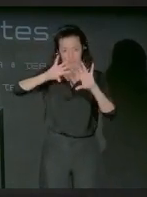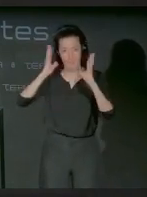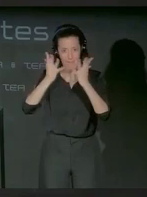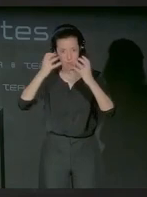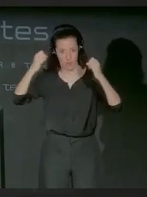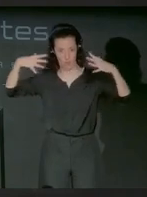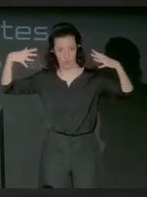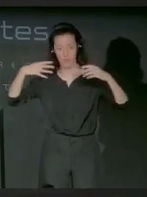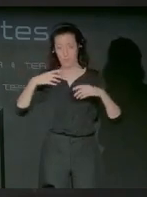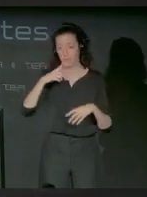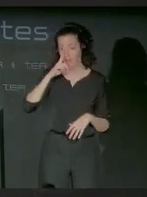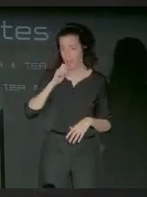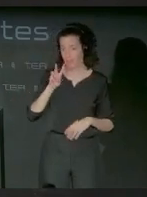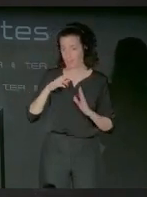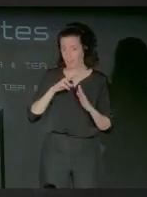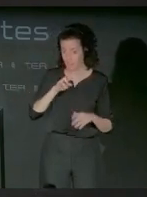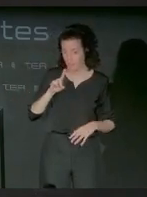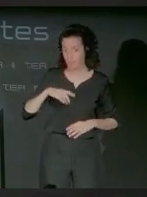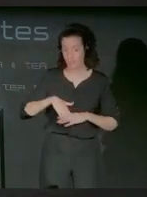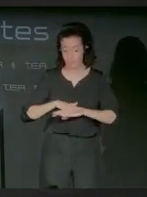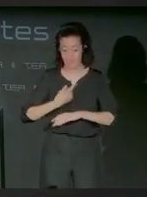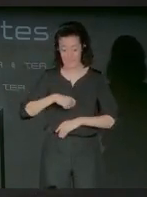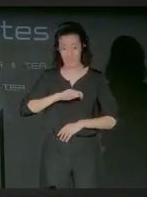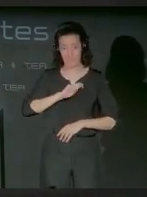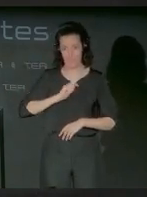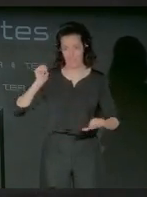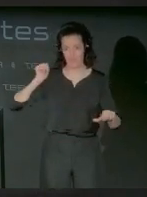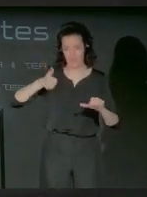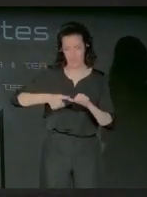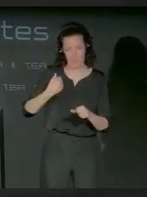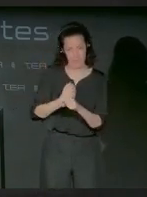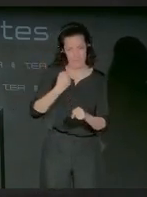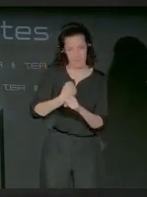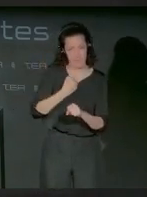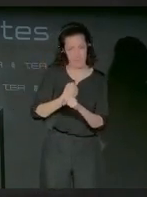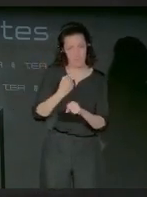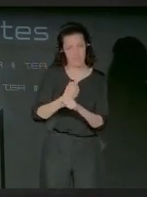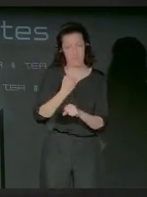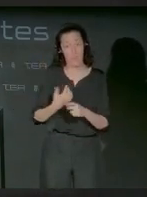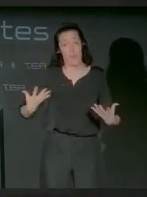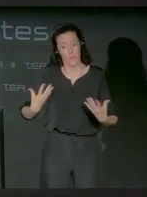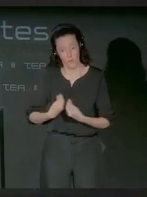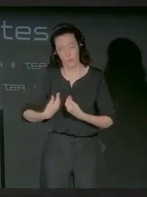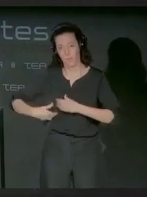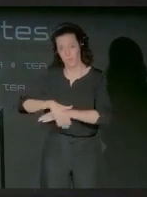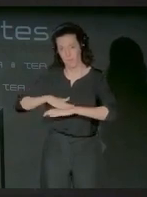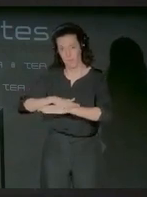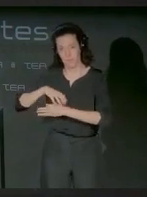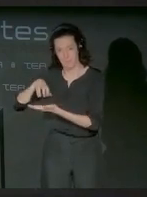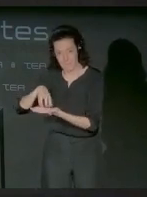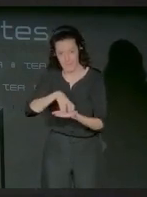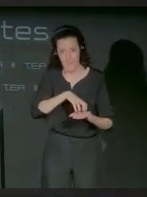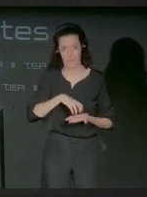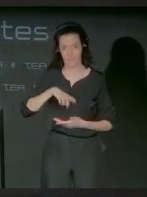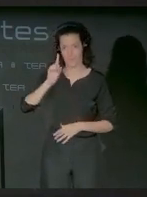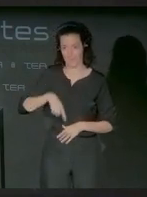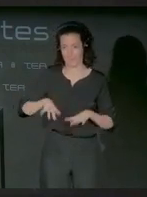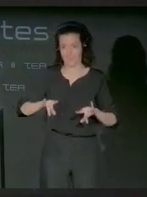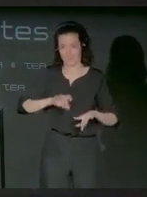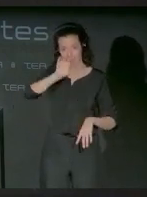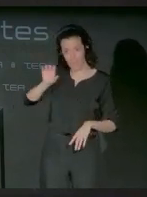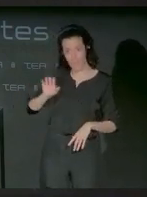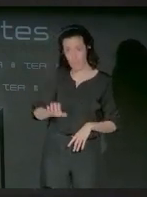gobierno de España viene trabajando intensamente de manera coordinada a nivel interministerial y regional como con el